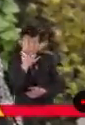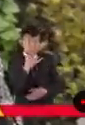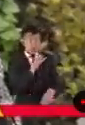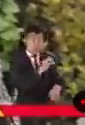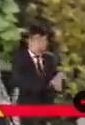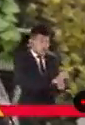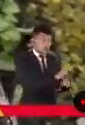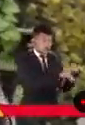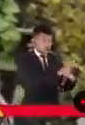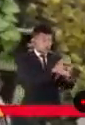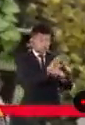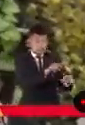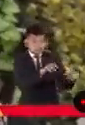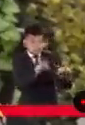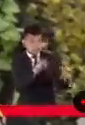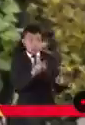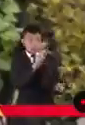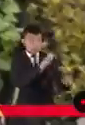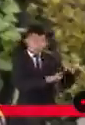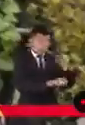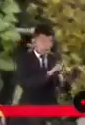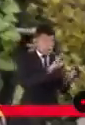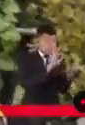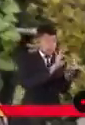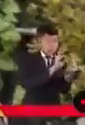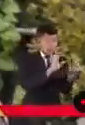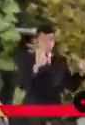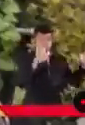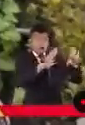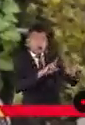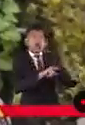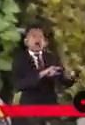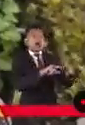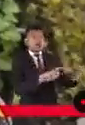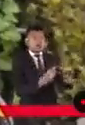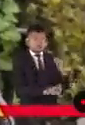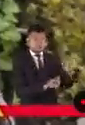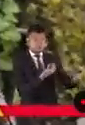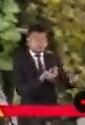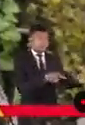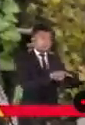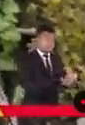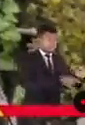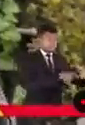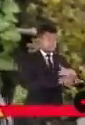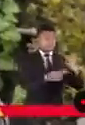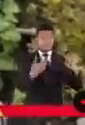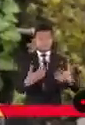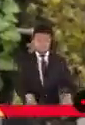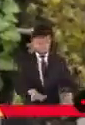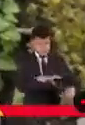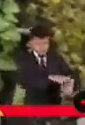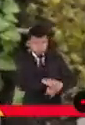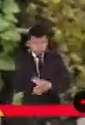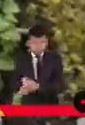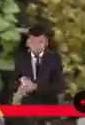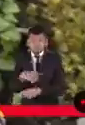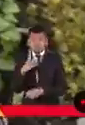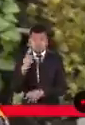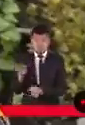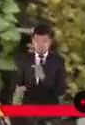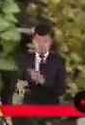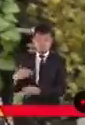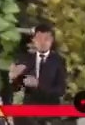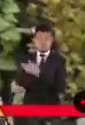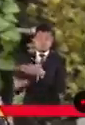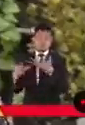organizaciones de tráfico de estupefacientes que están ocasionando esos hechos macabros, ya judicializó uno de los 6 casos, puso